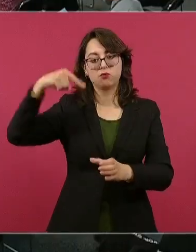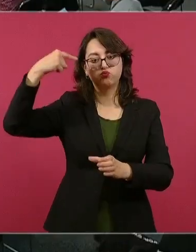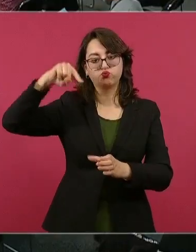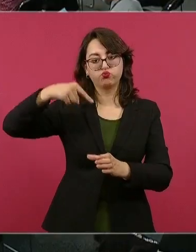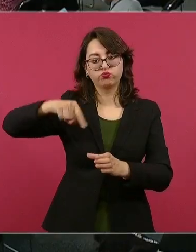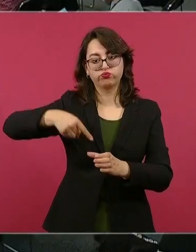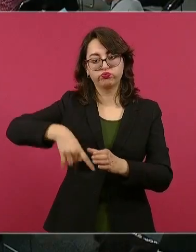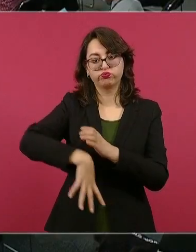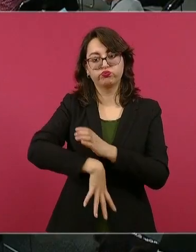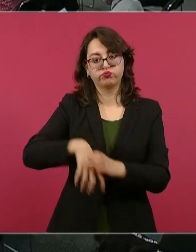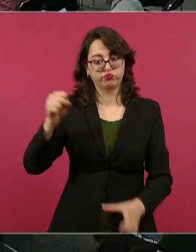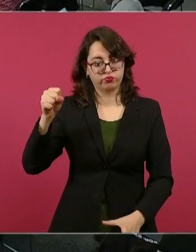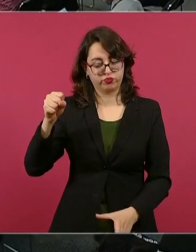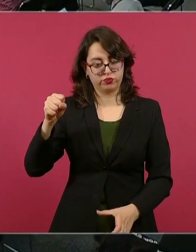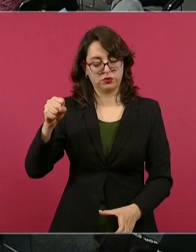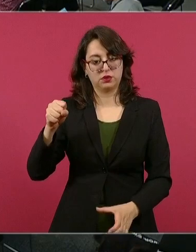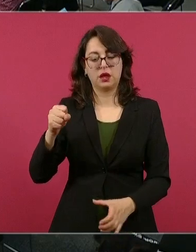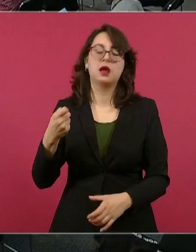yo. Sin embargo,